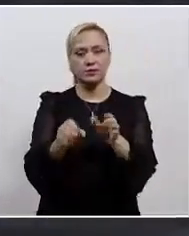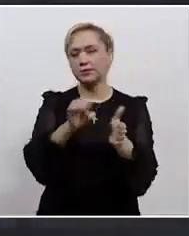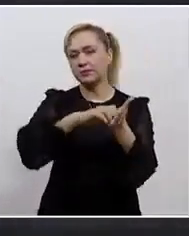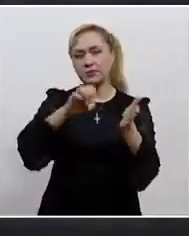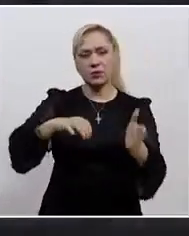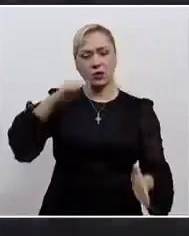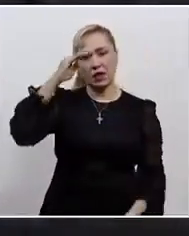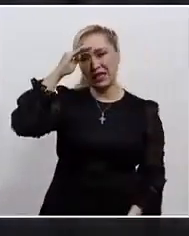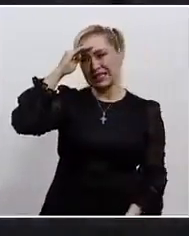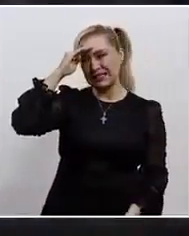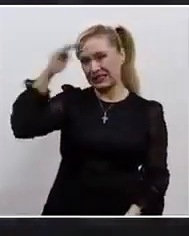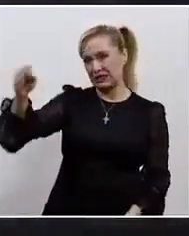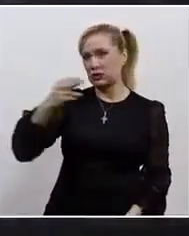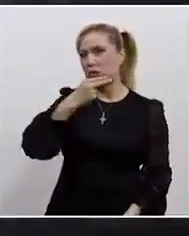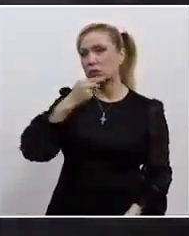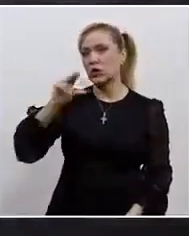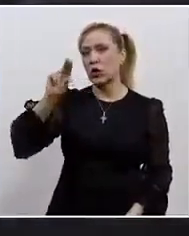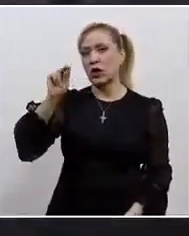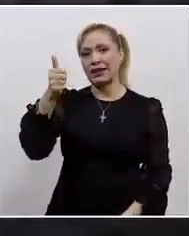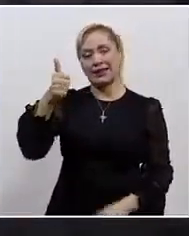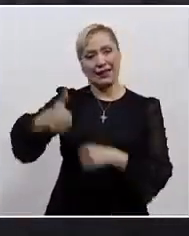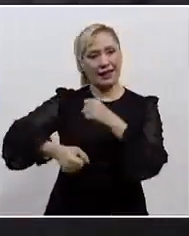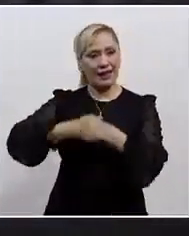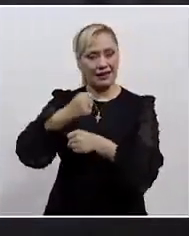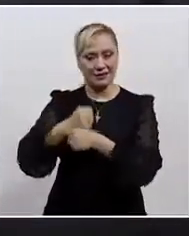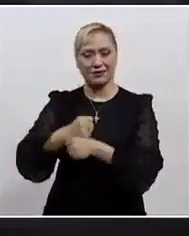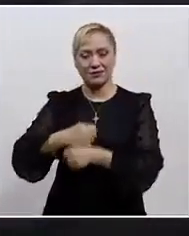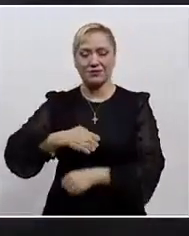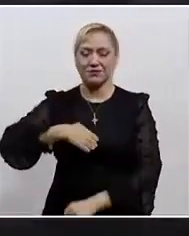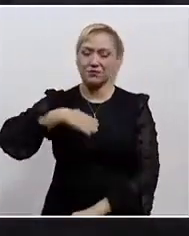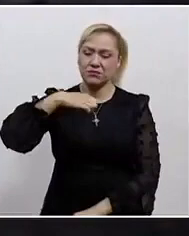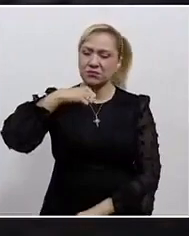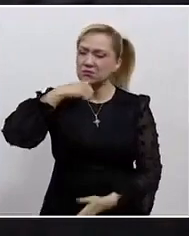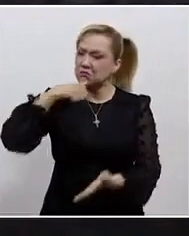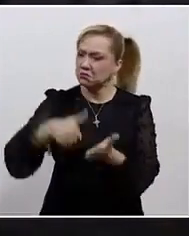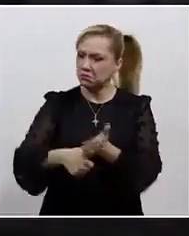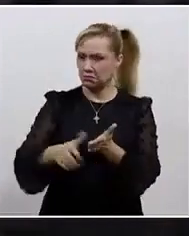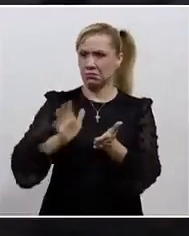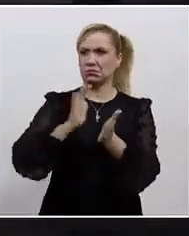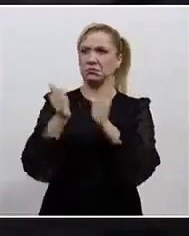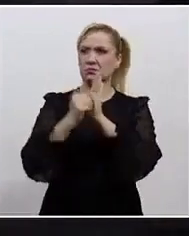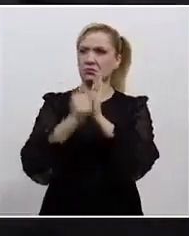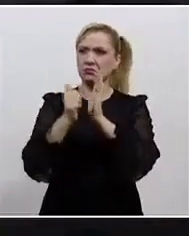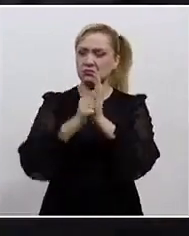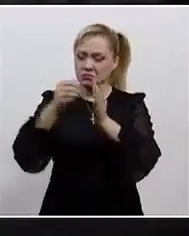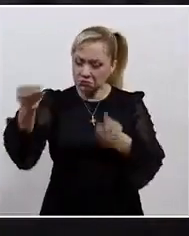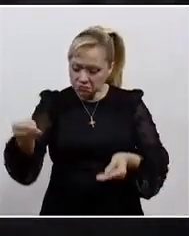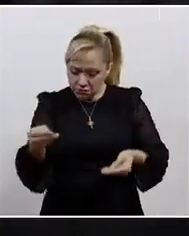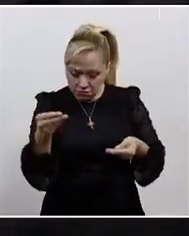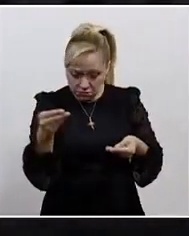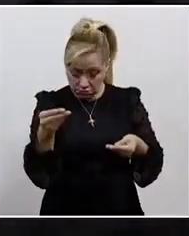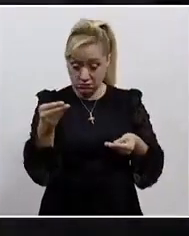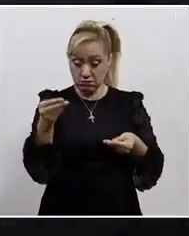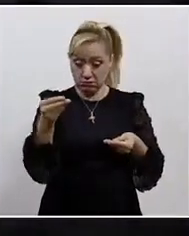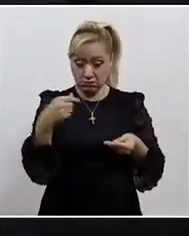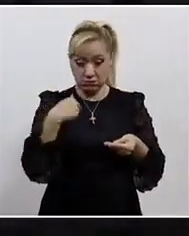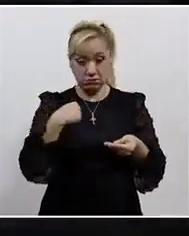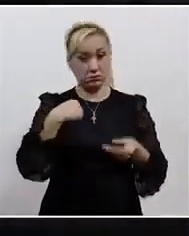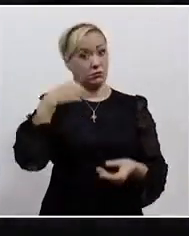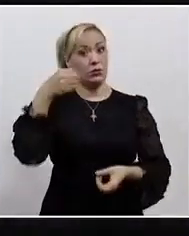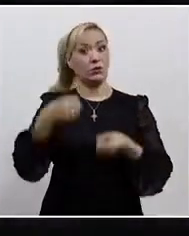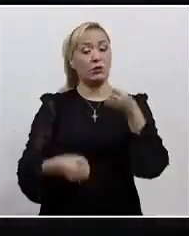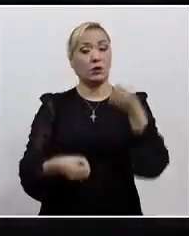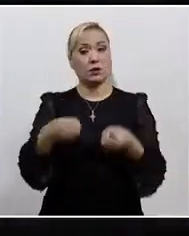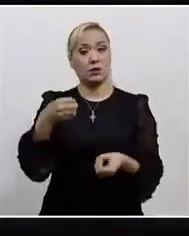86 años un día recibe en su casa una notificación para un juicio oral